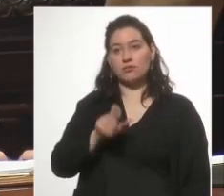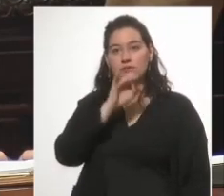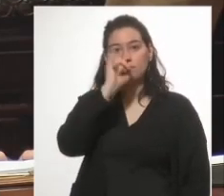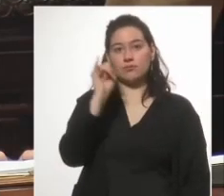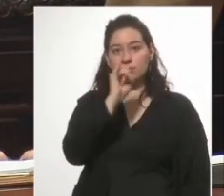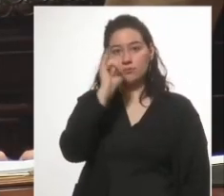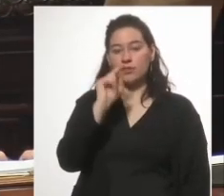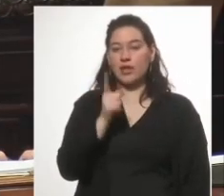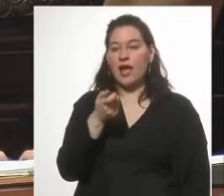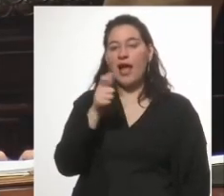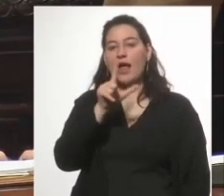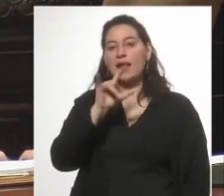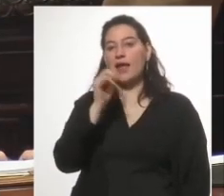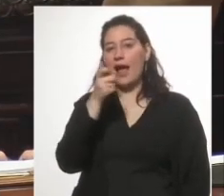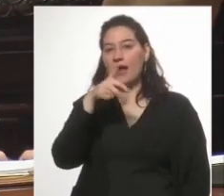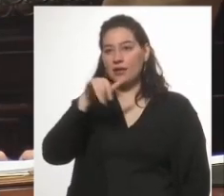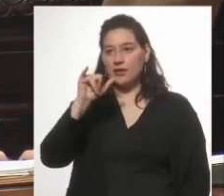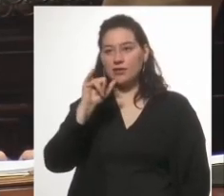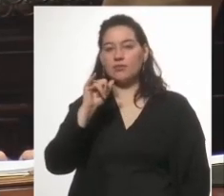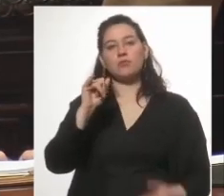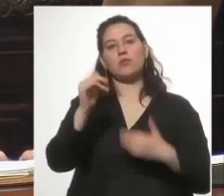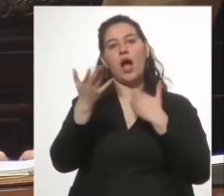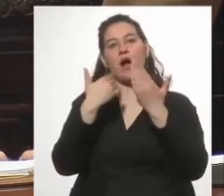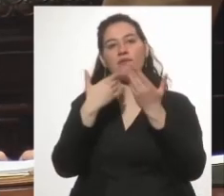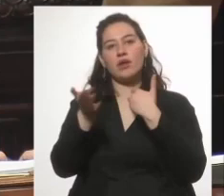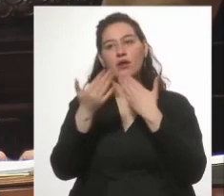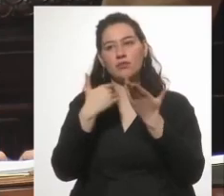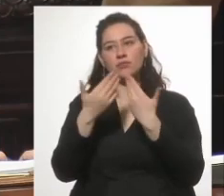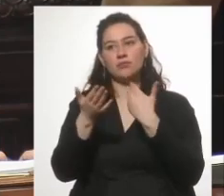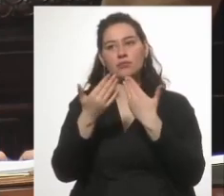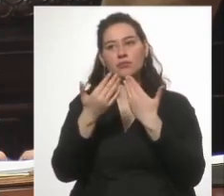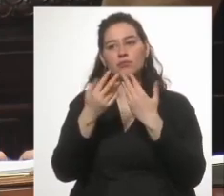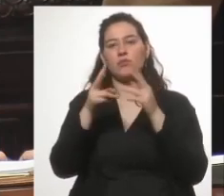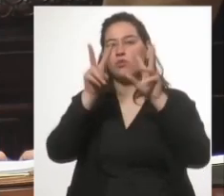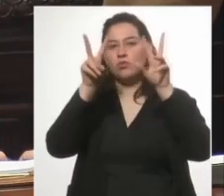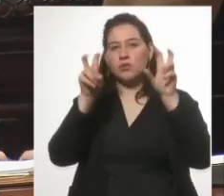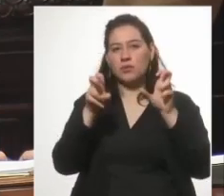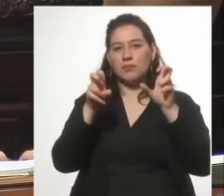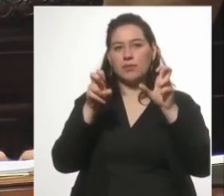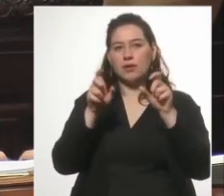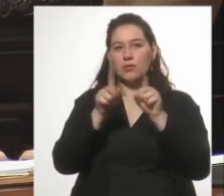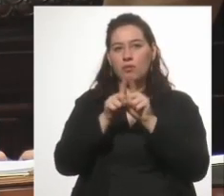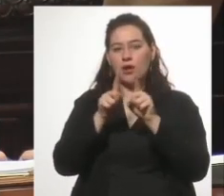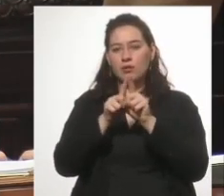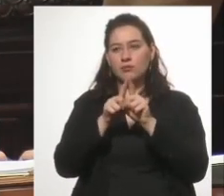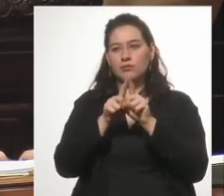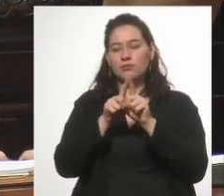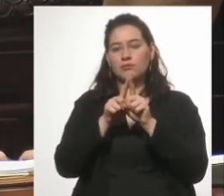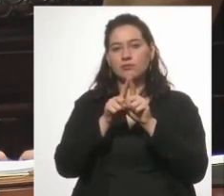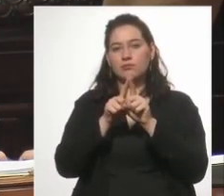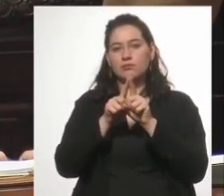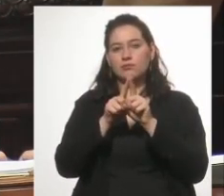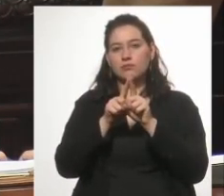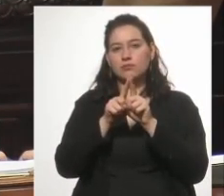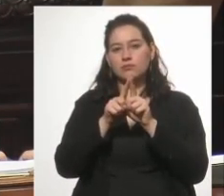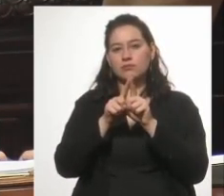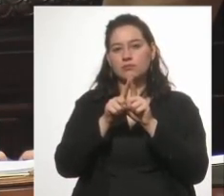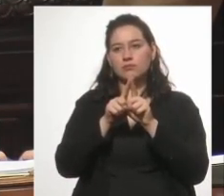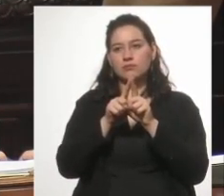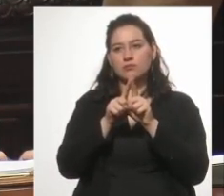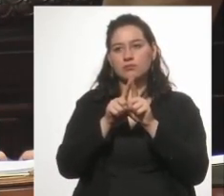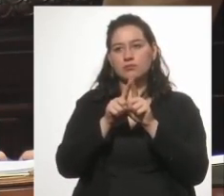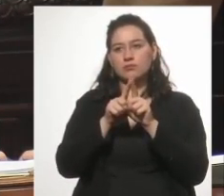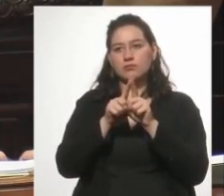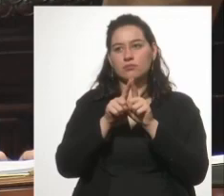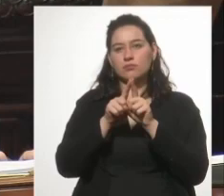italiano, el doctor Galliani, habla de un aparato que manejaba resortes de la justicia